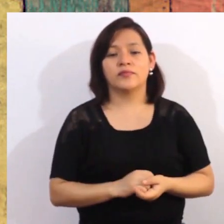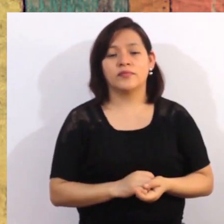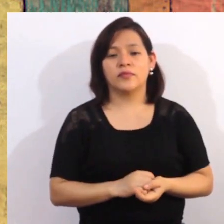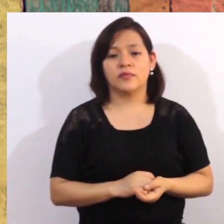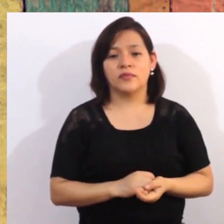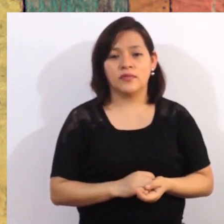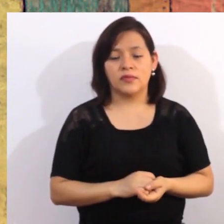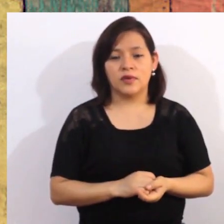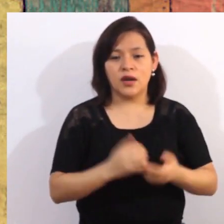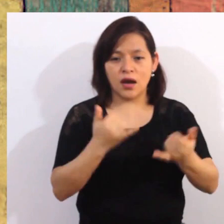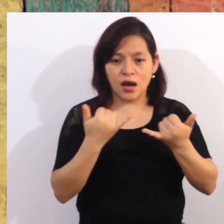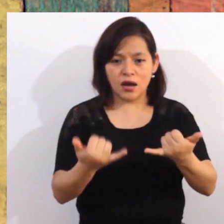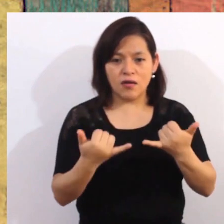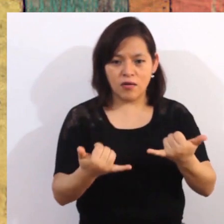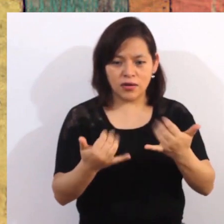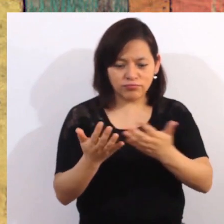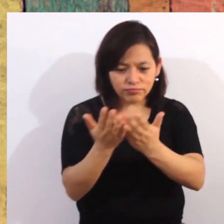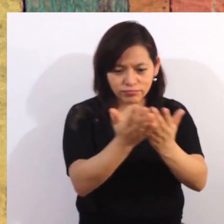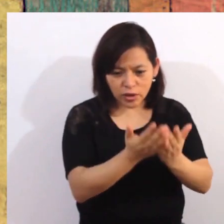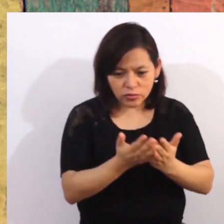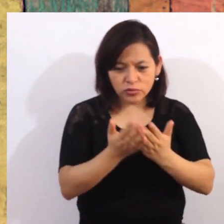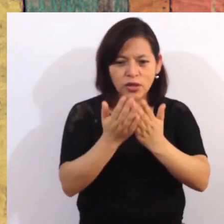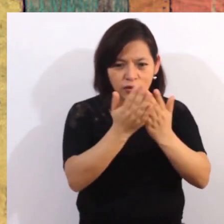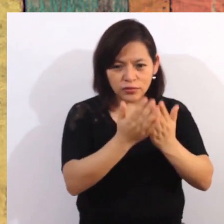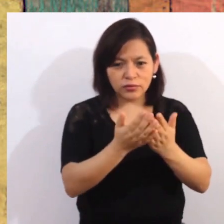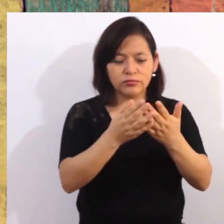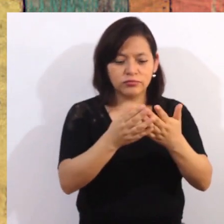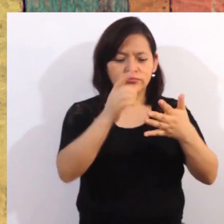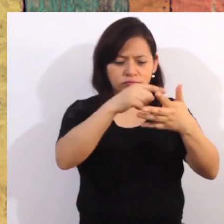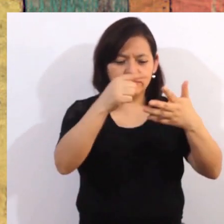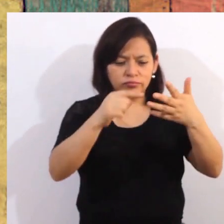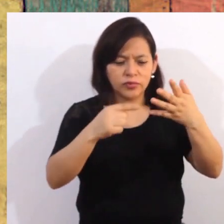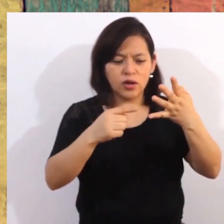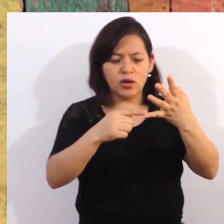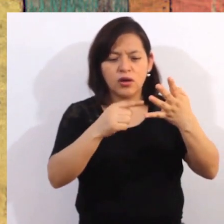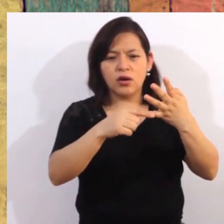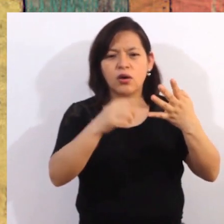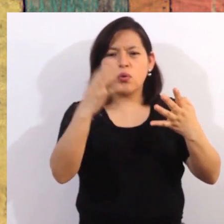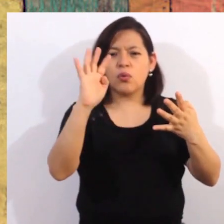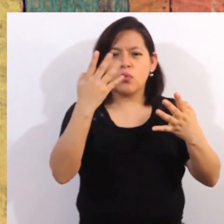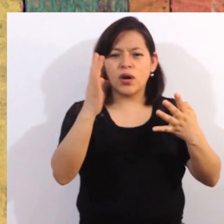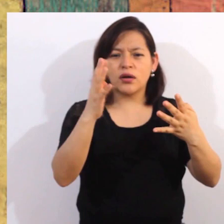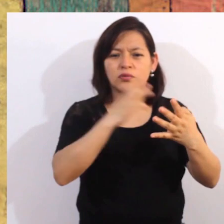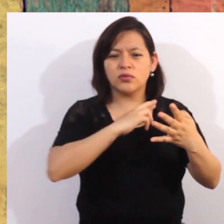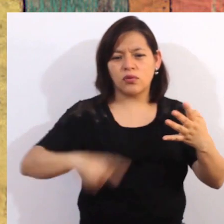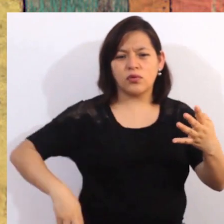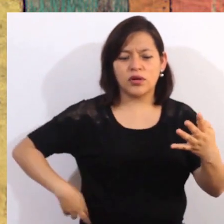Ahora, cabe remarcar un poquito la trascendencia de este cuarto rey persa. ¿Por